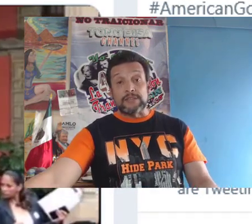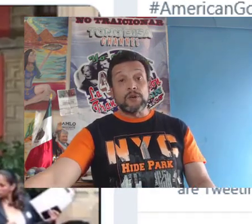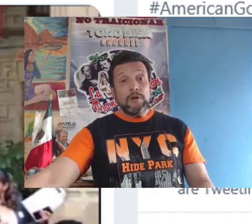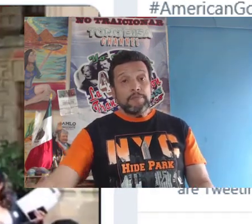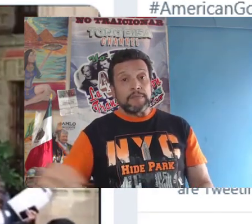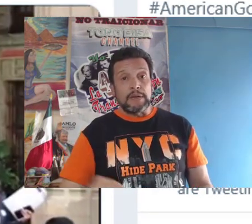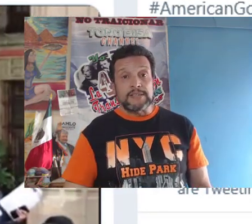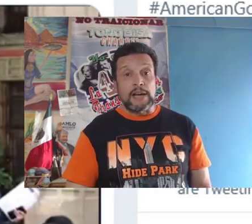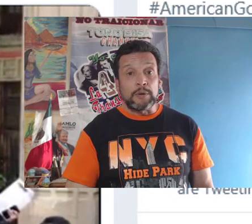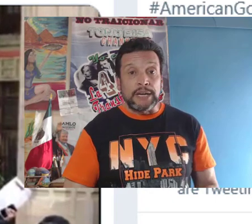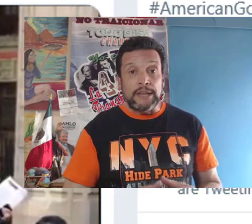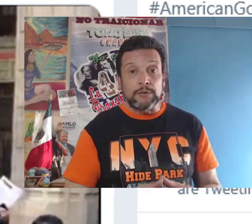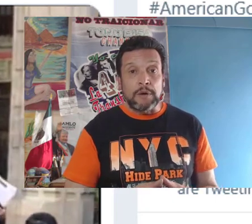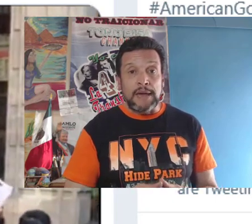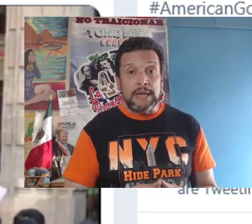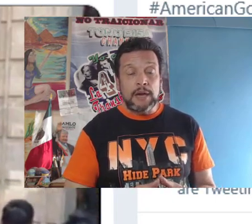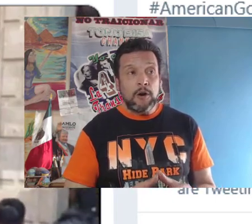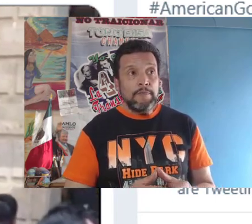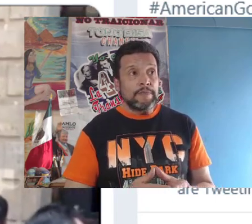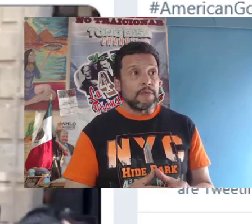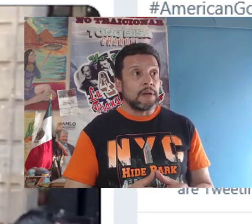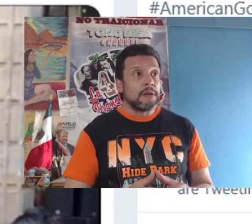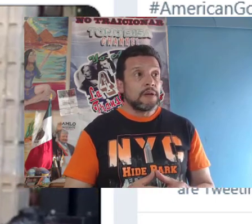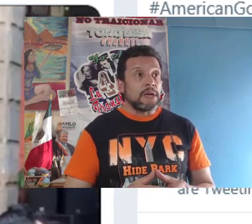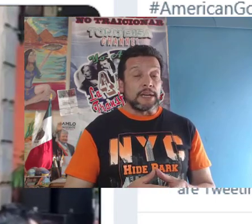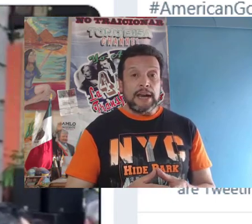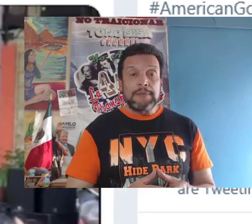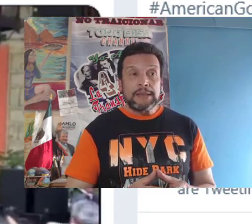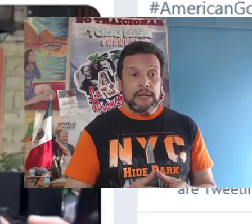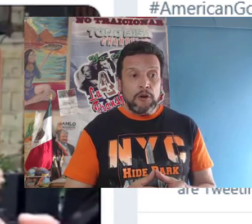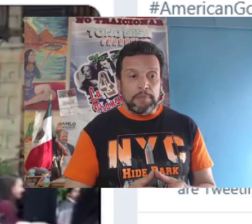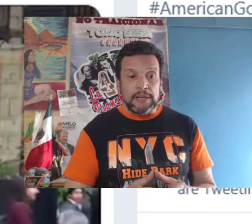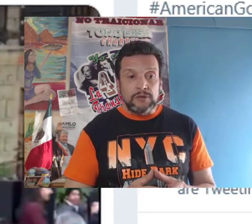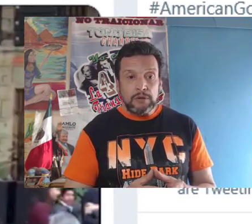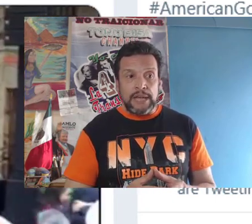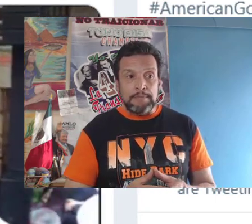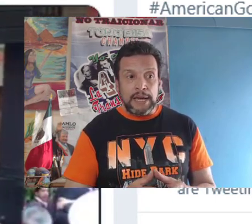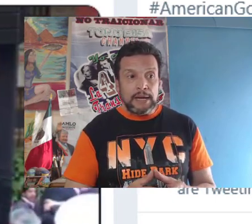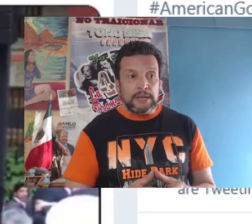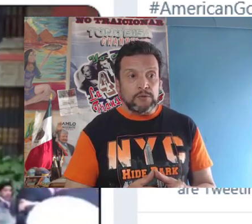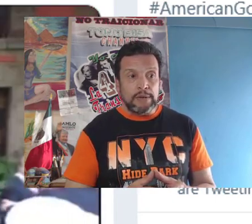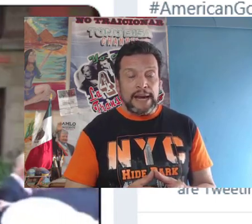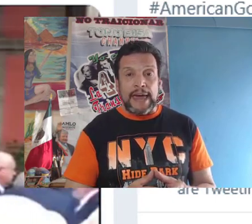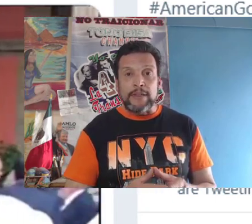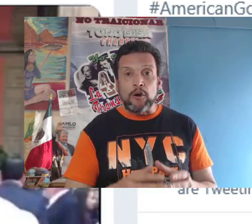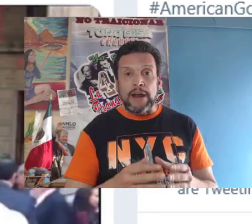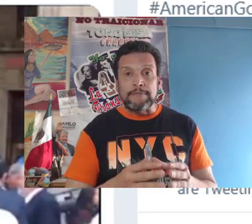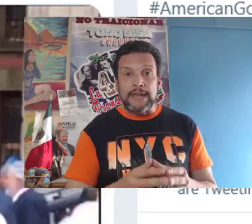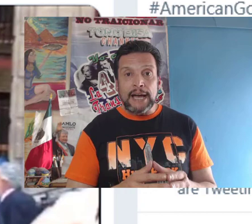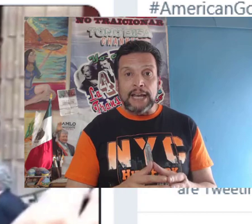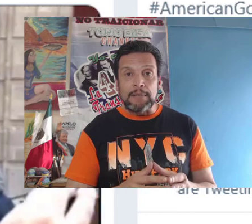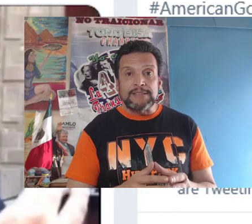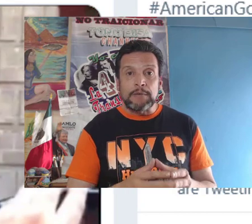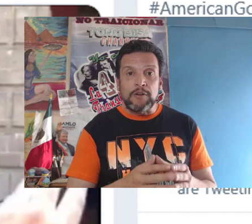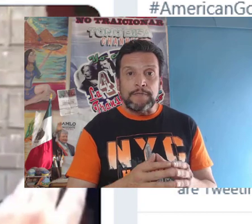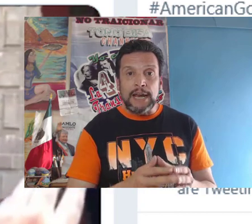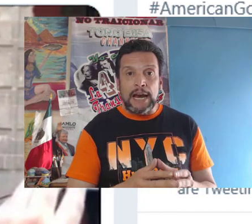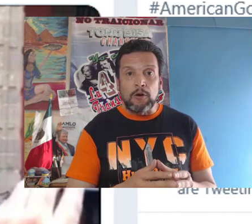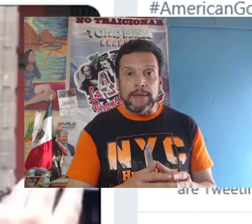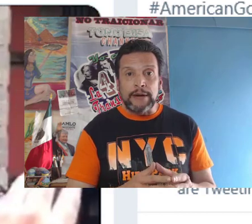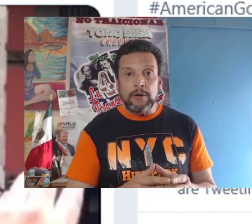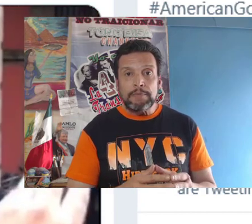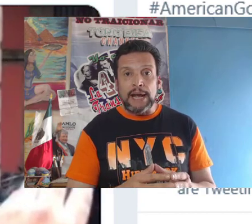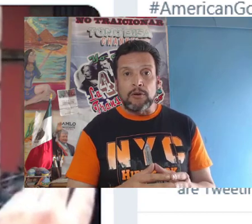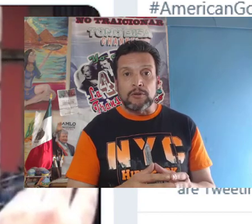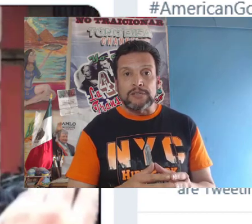Ese censo es algo inédito en México, y realmente yo pienso también que es una radiografía que le va a ser muy